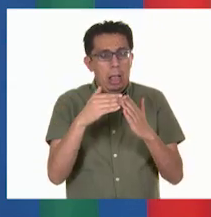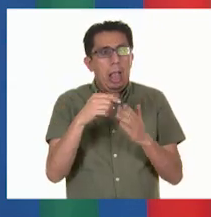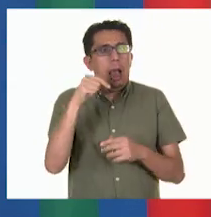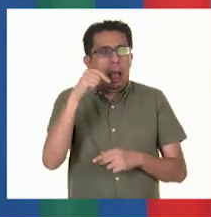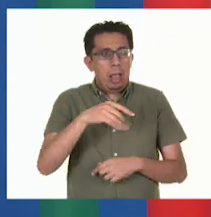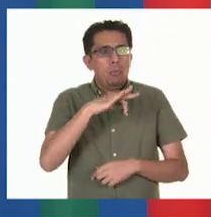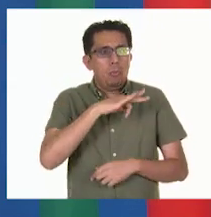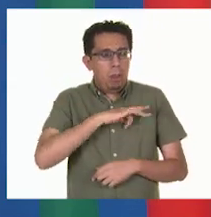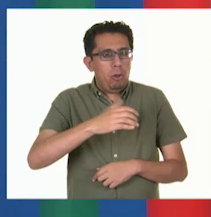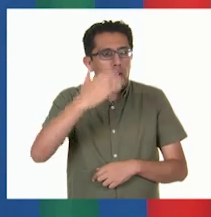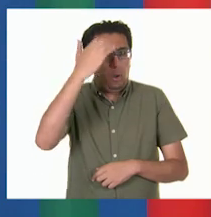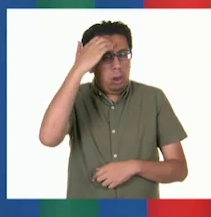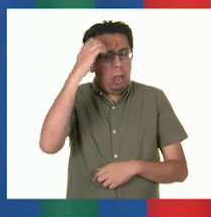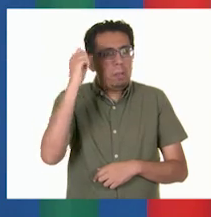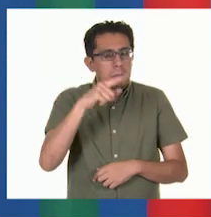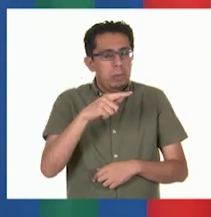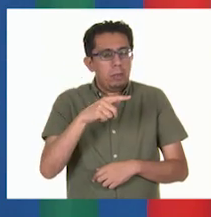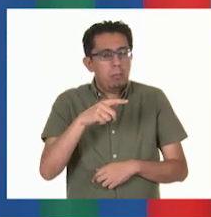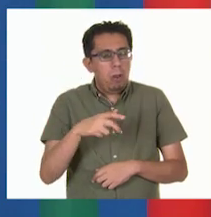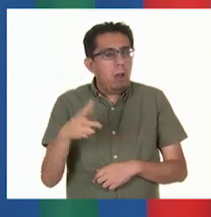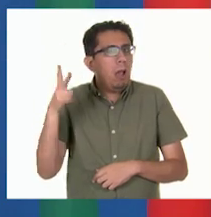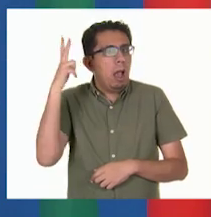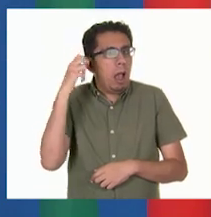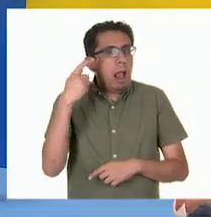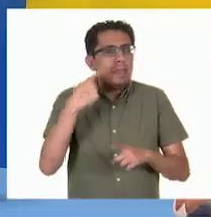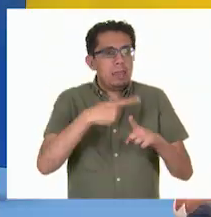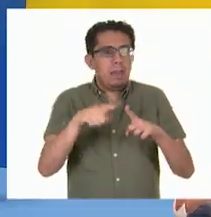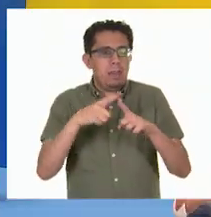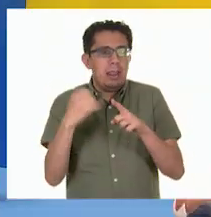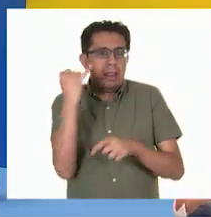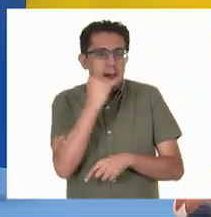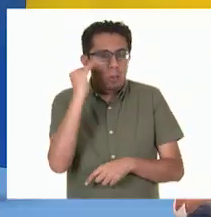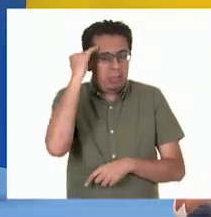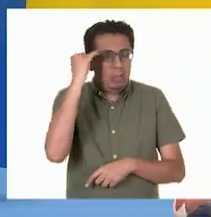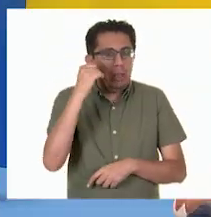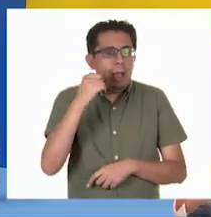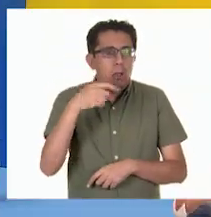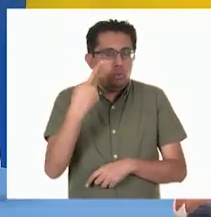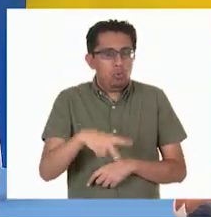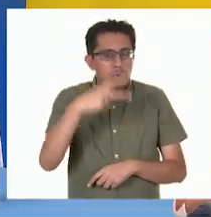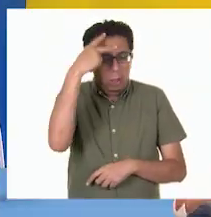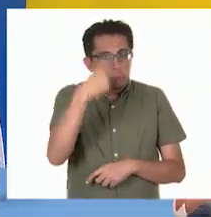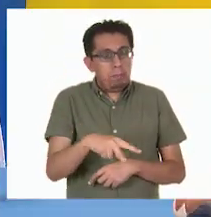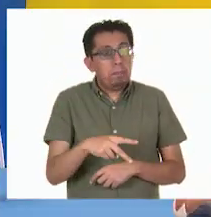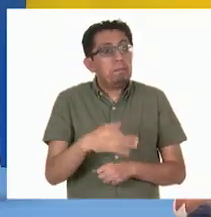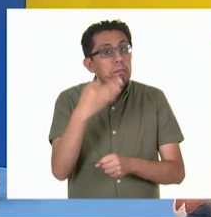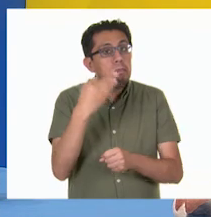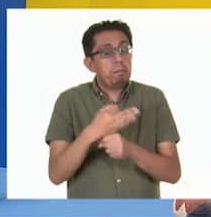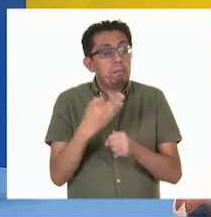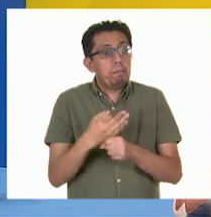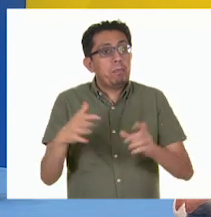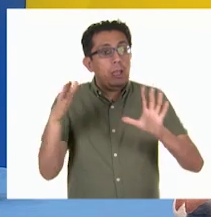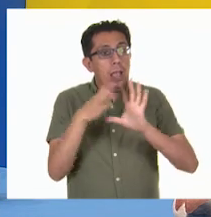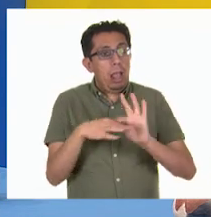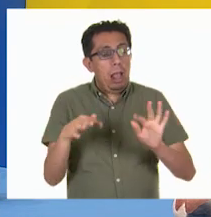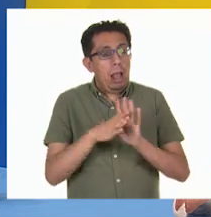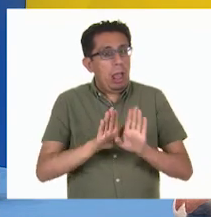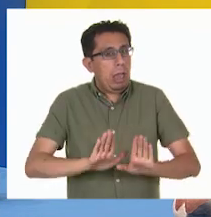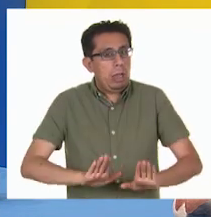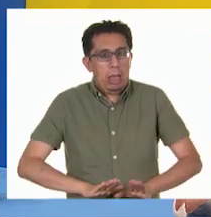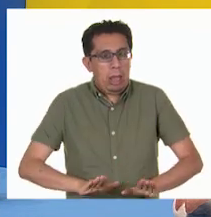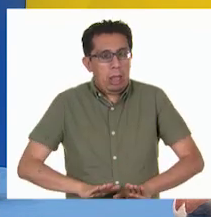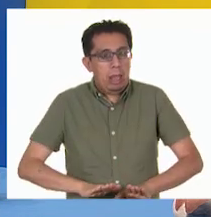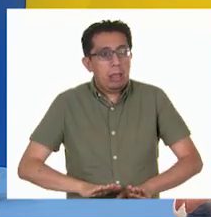y escuchar las diferentes lenguas indígenas de México. Hemos hablado acerca de algunas particularidades